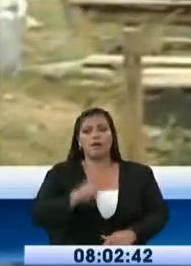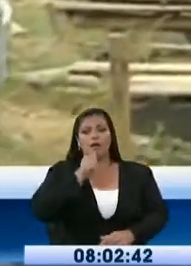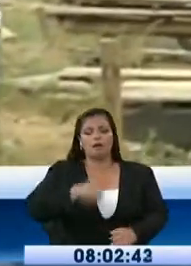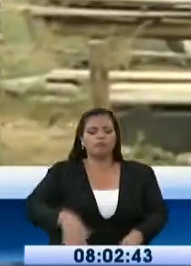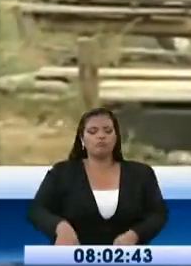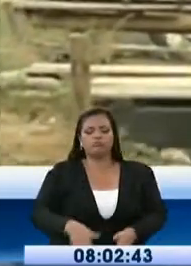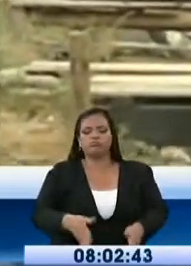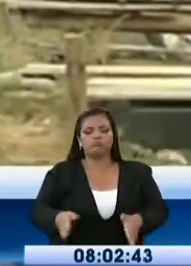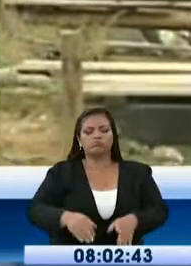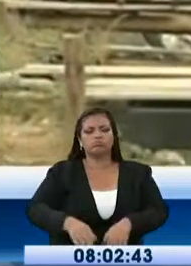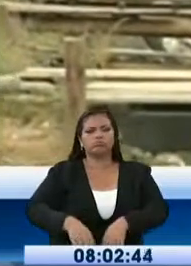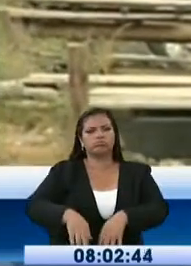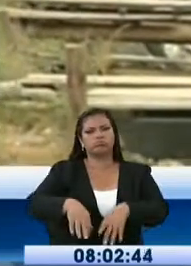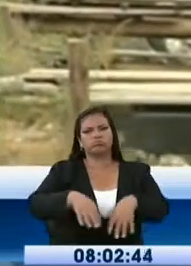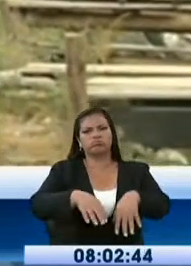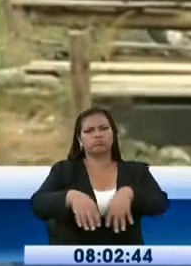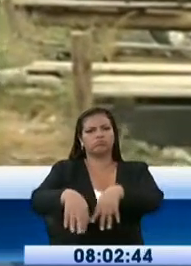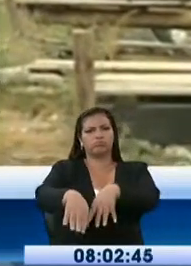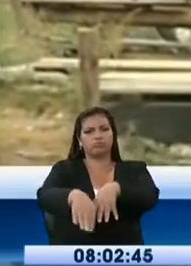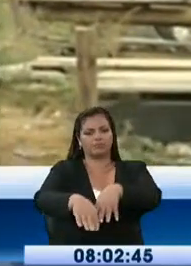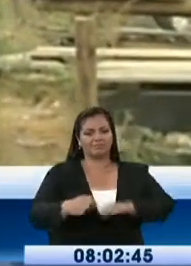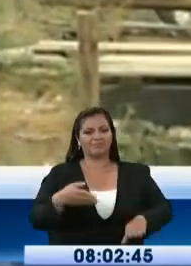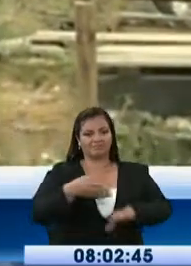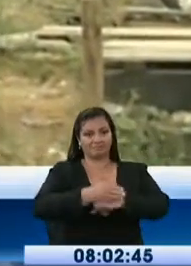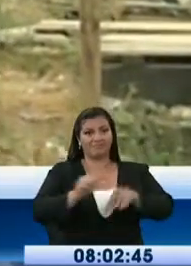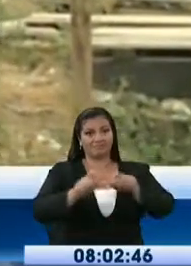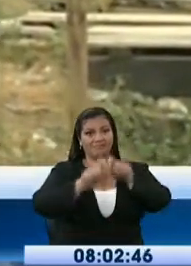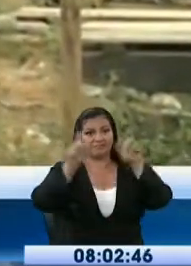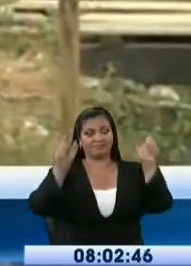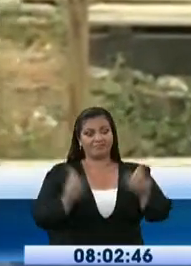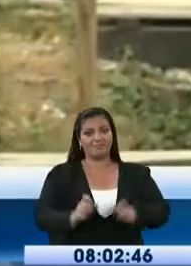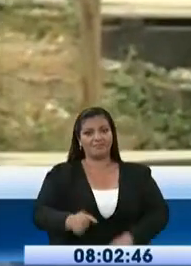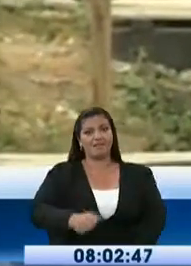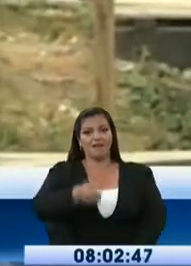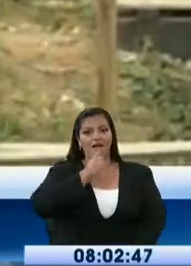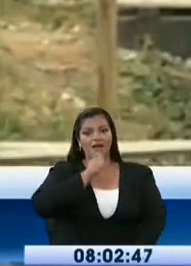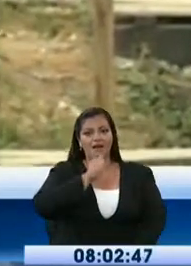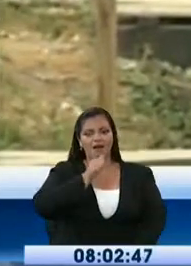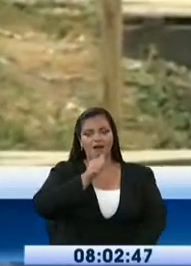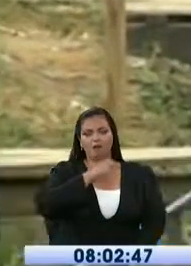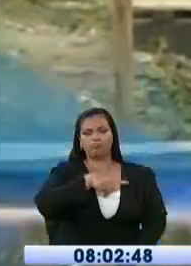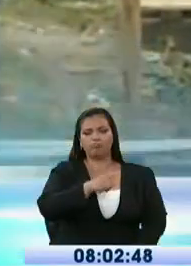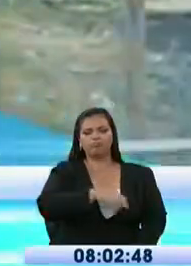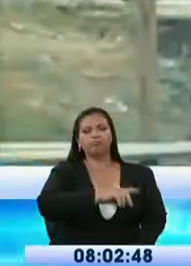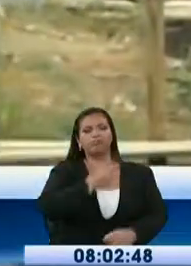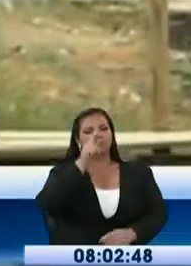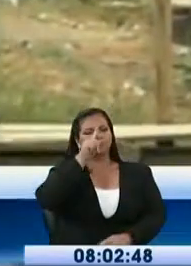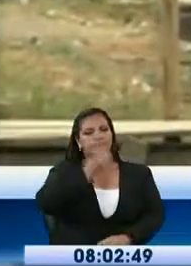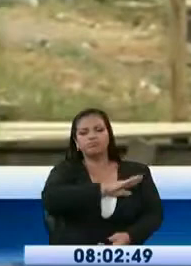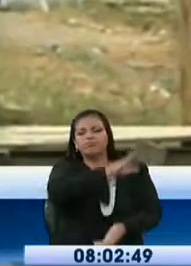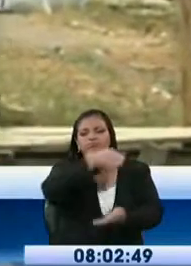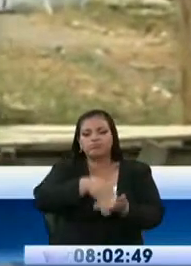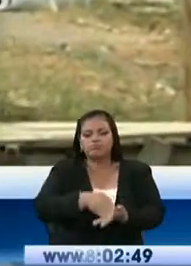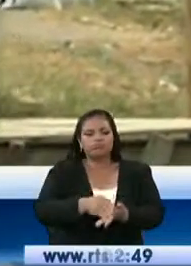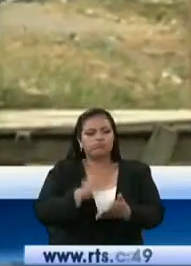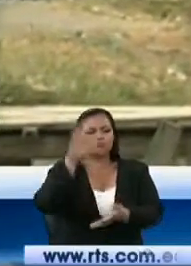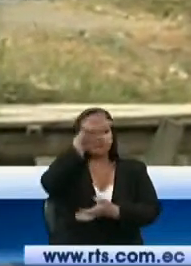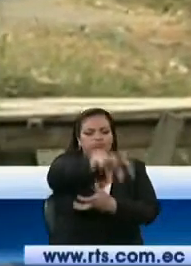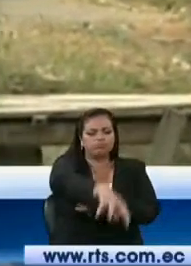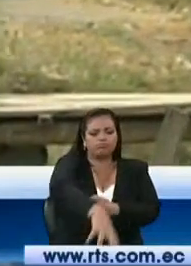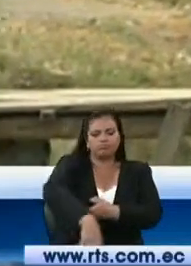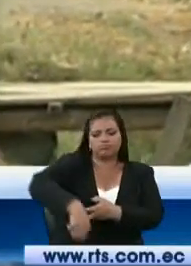de Interagua para realizar la limpieza del canal. Esto es parte de los trabajos de prevención que está